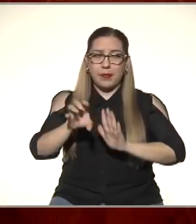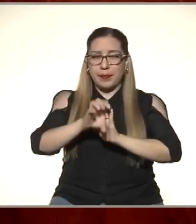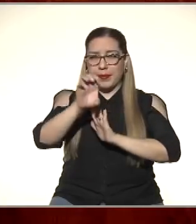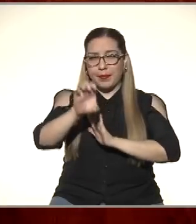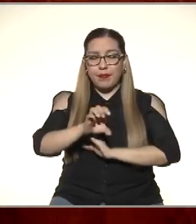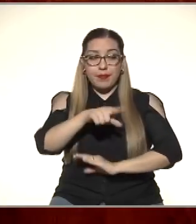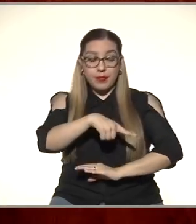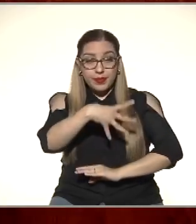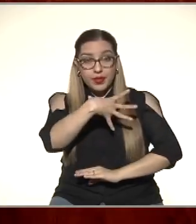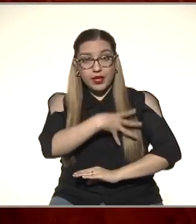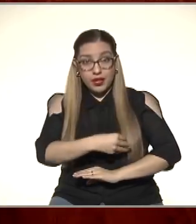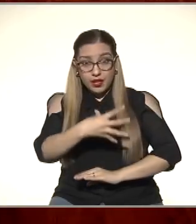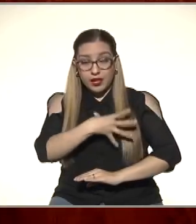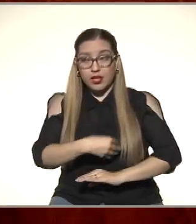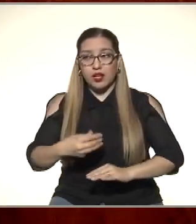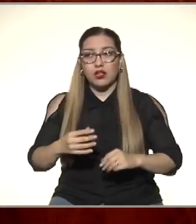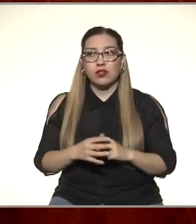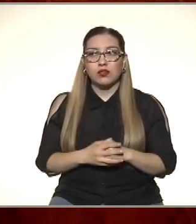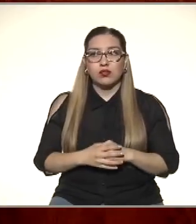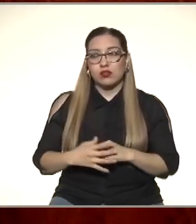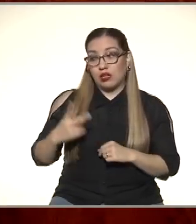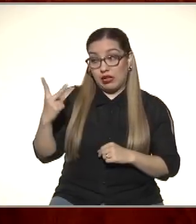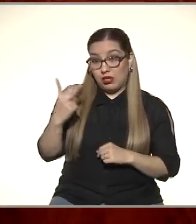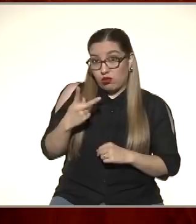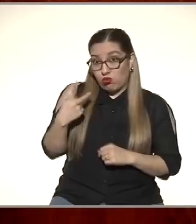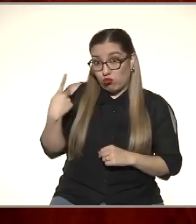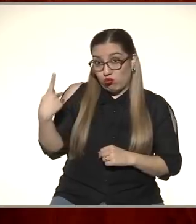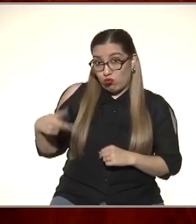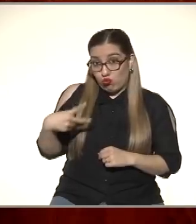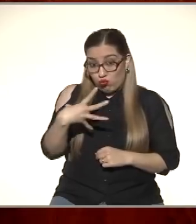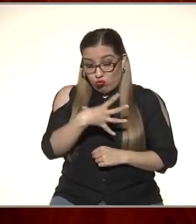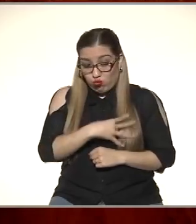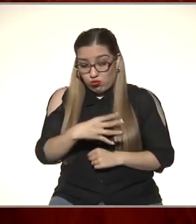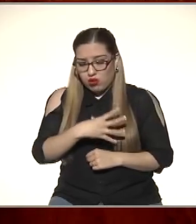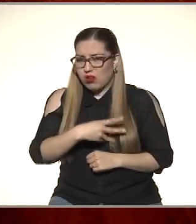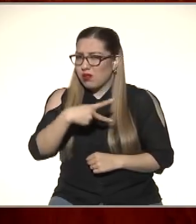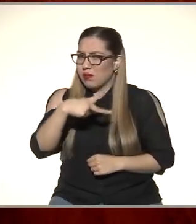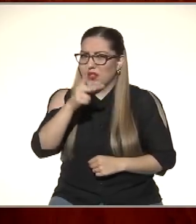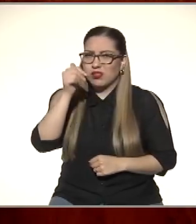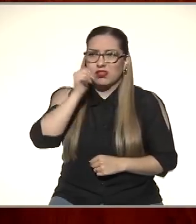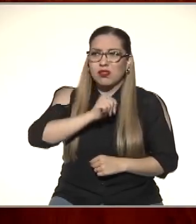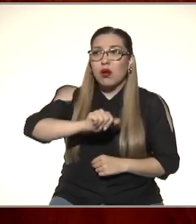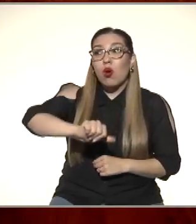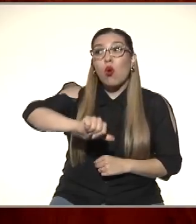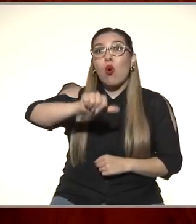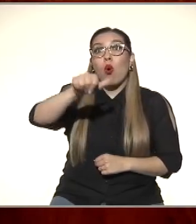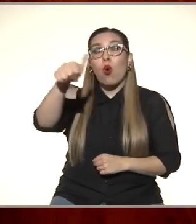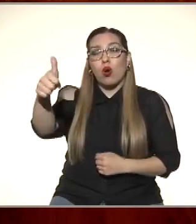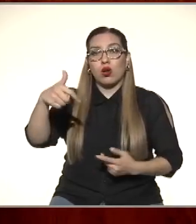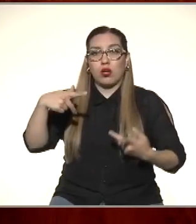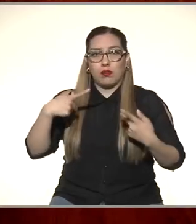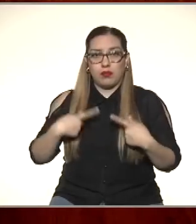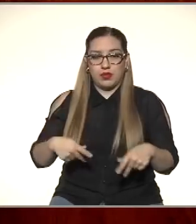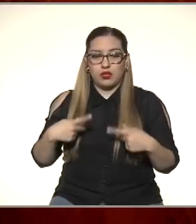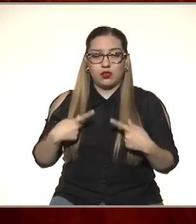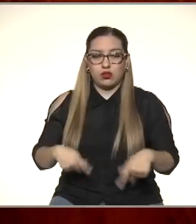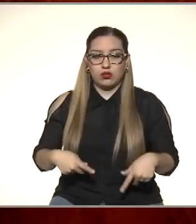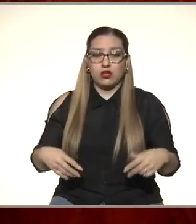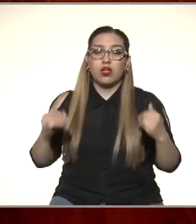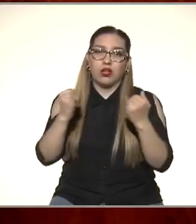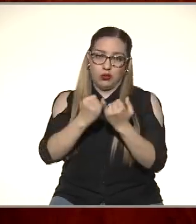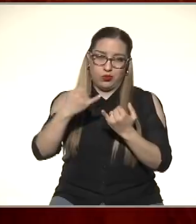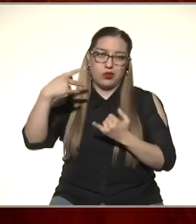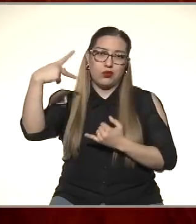hijos del matrimonio infiel, pero siempre hay otra persona. Y la otra persona con frecuencia también tiene